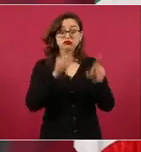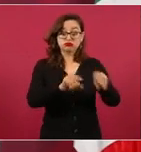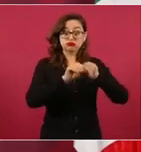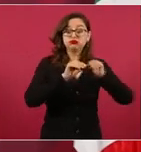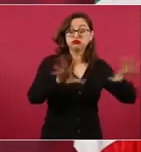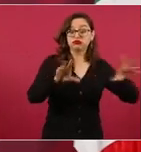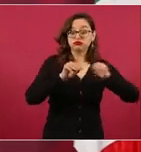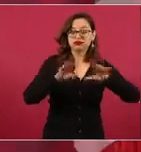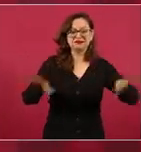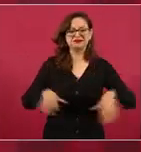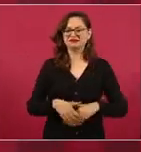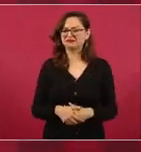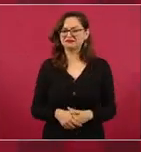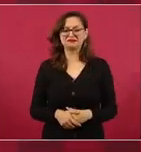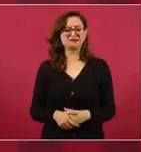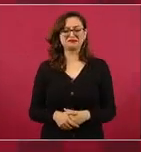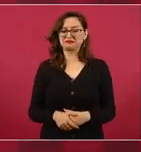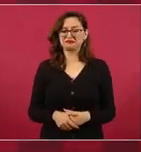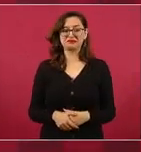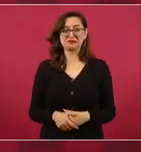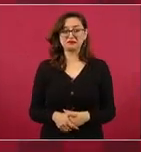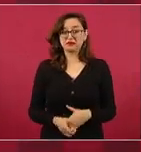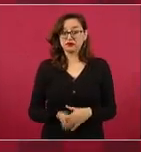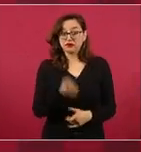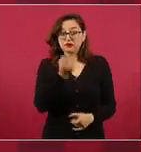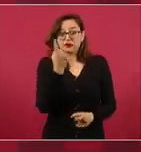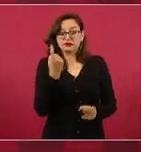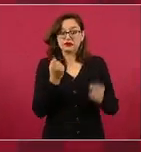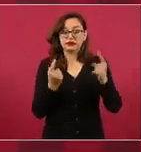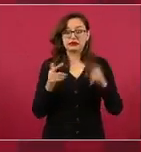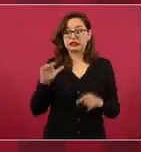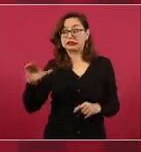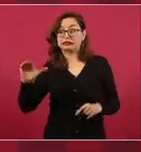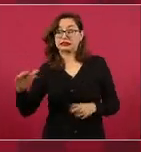Es más, el que hace campaña